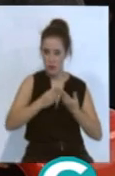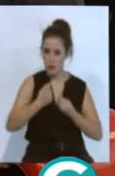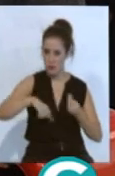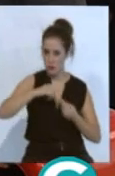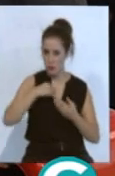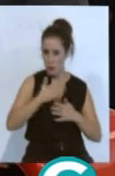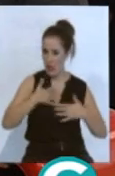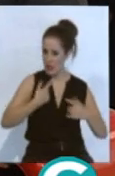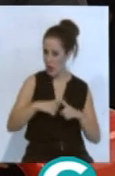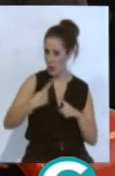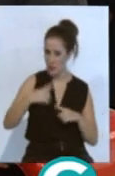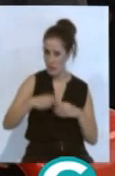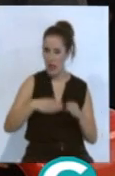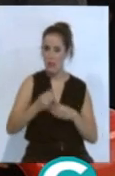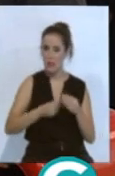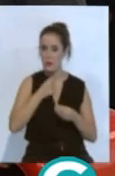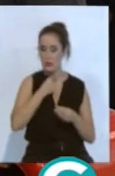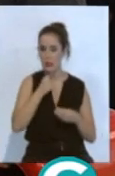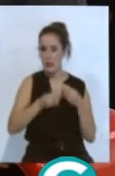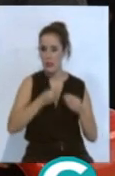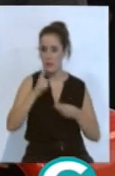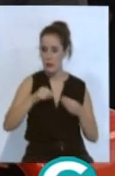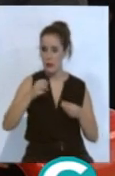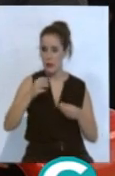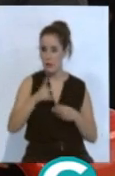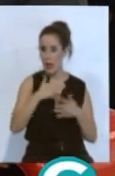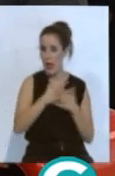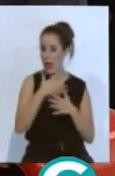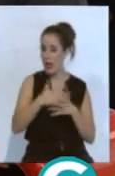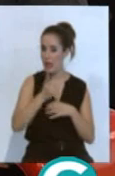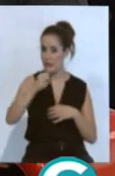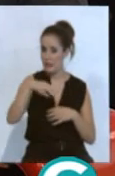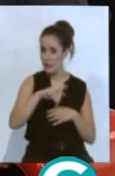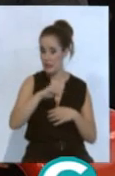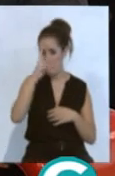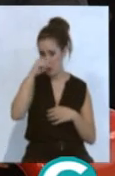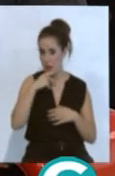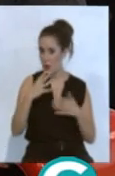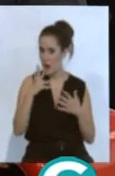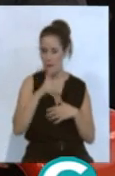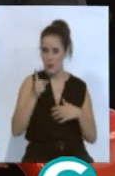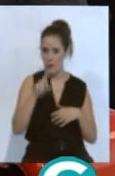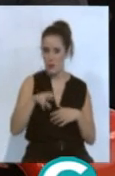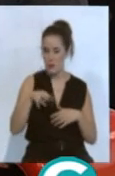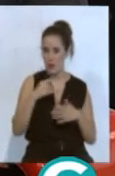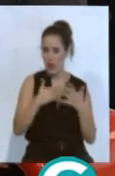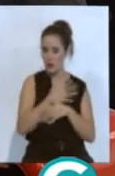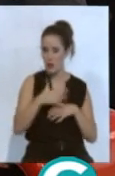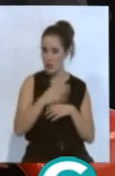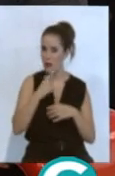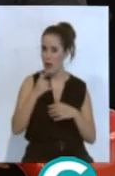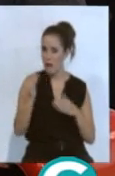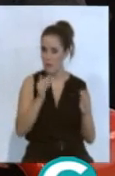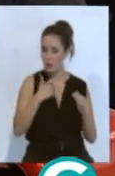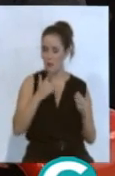cualquier cosa. Nos gustaría hacer un... Mi padre nunca había grabado una antología. Nunca, no hay una antología grabada. Entonces nos gustaría hacer una pieza muy chula. Por